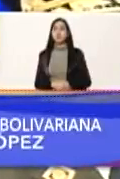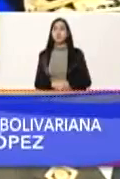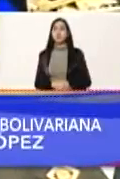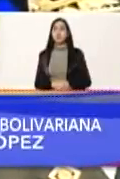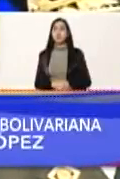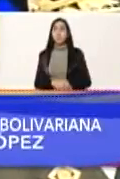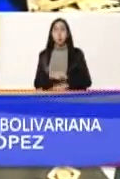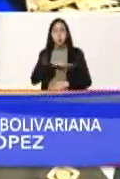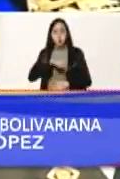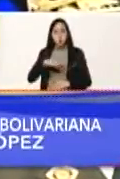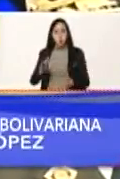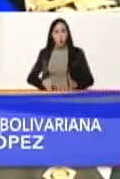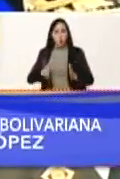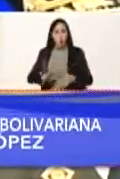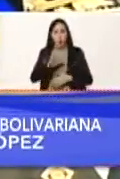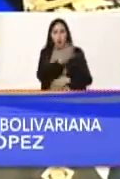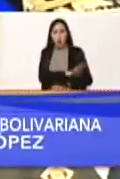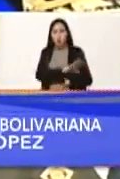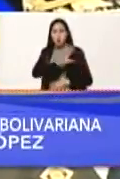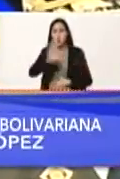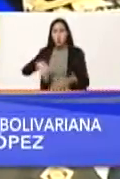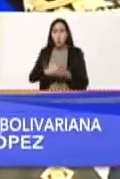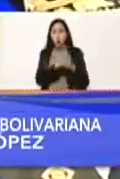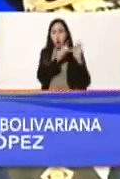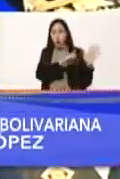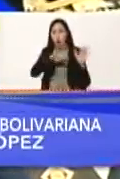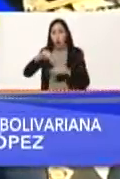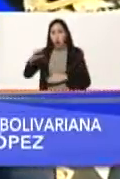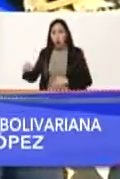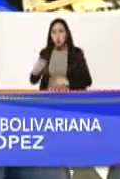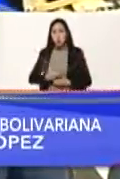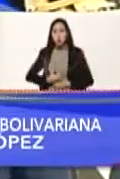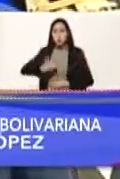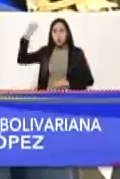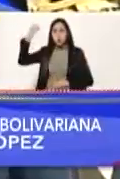hemos logrado entre 500 a 600 mil nuevos fusiles